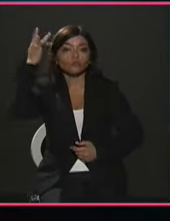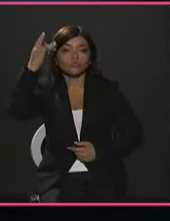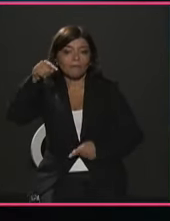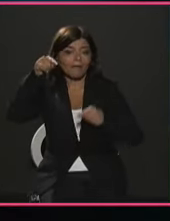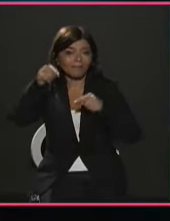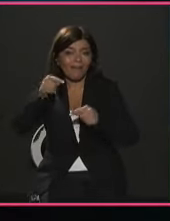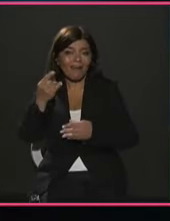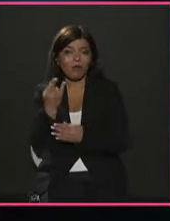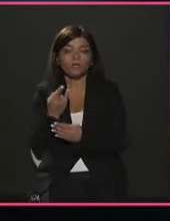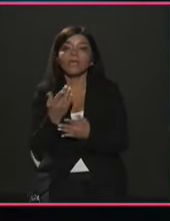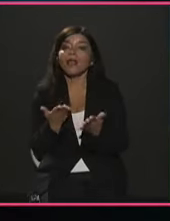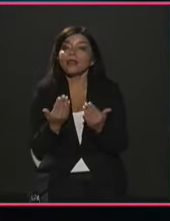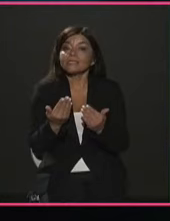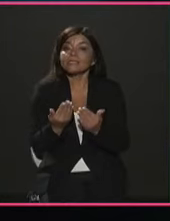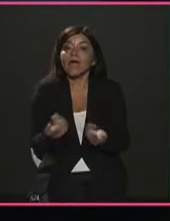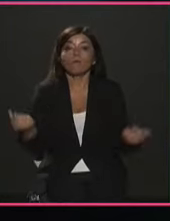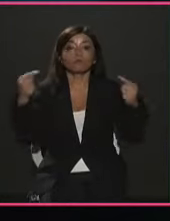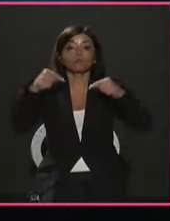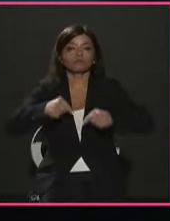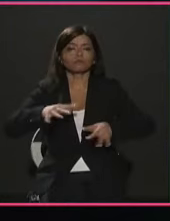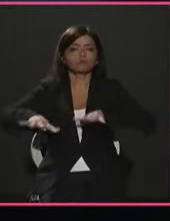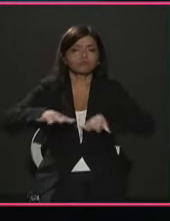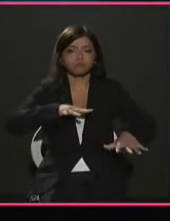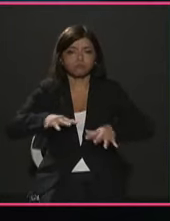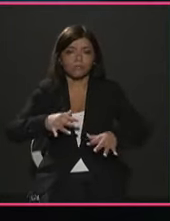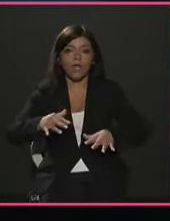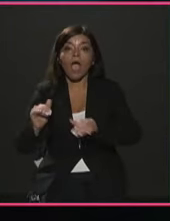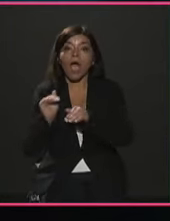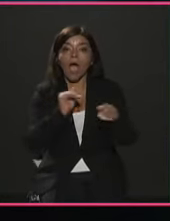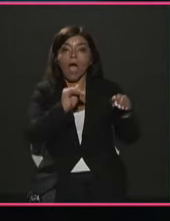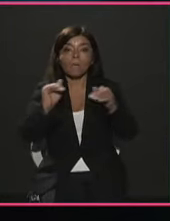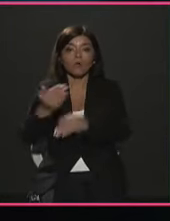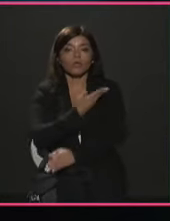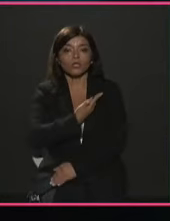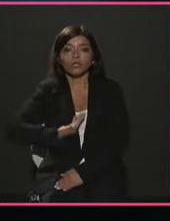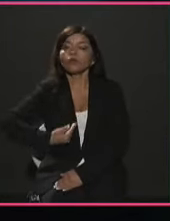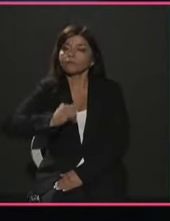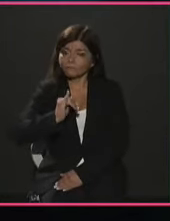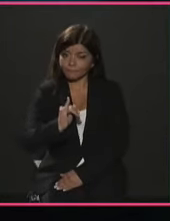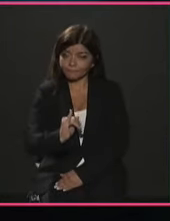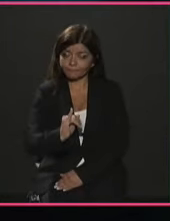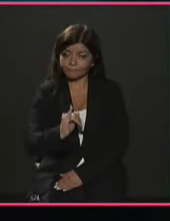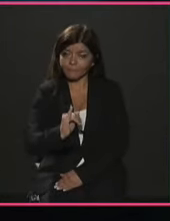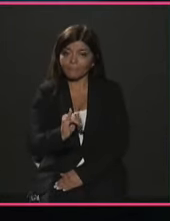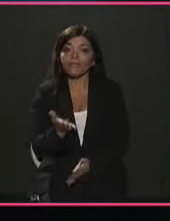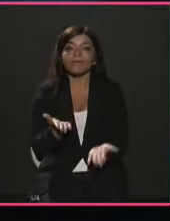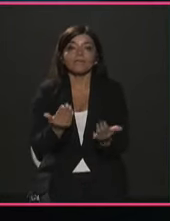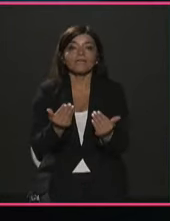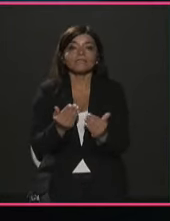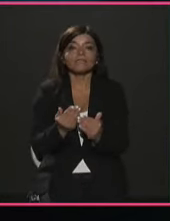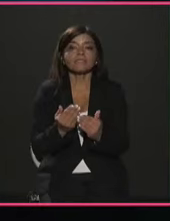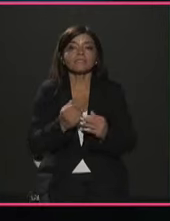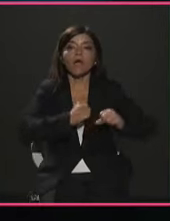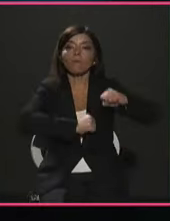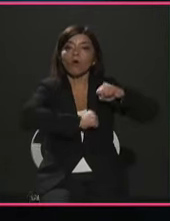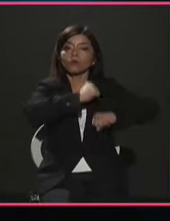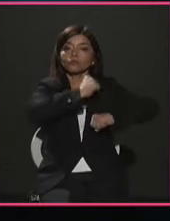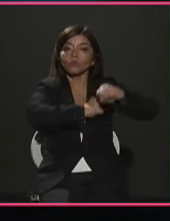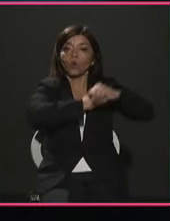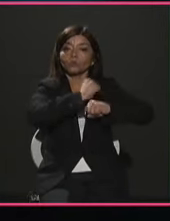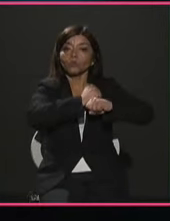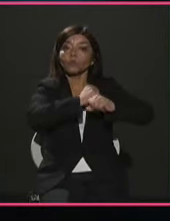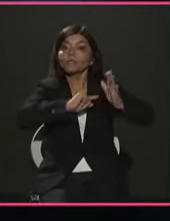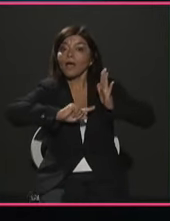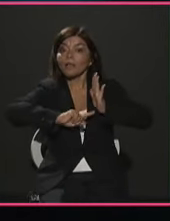y necesitamos que estén presentes activas y con el apoyo del gobierno por supuesto necesitamos una industria una industria